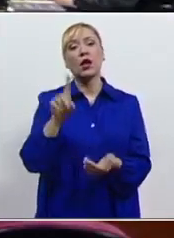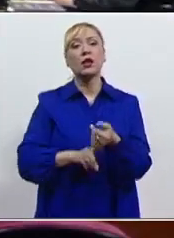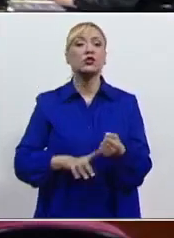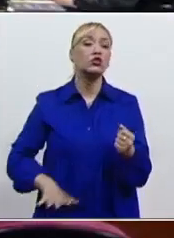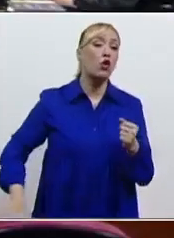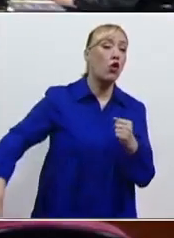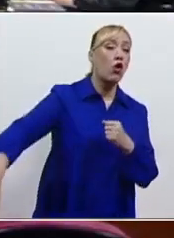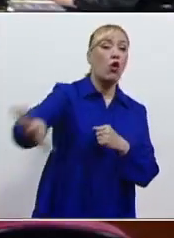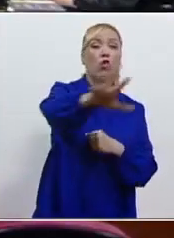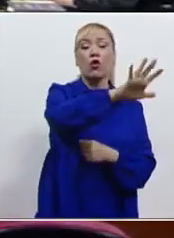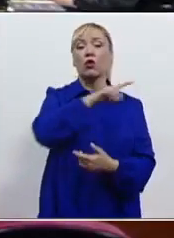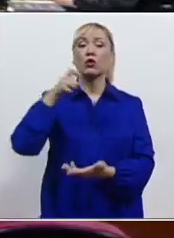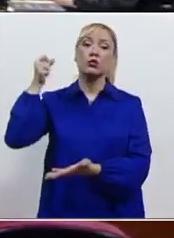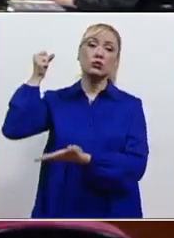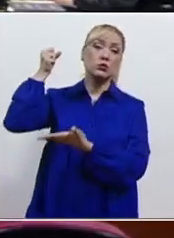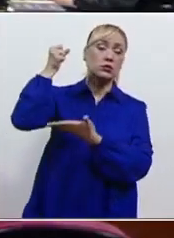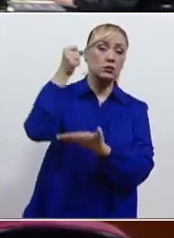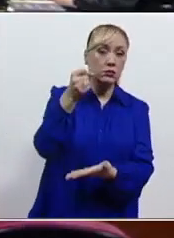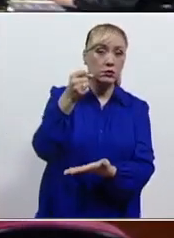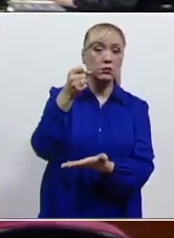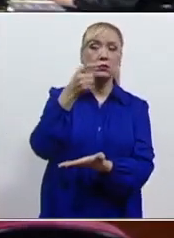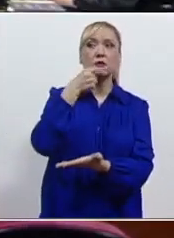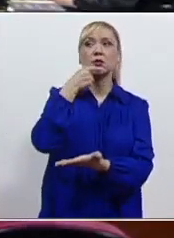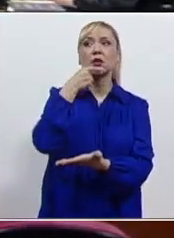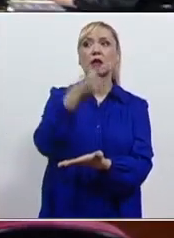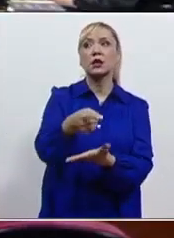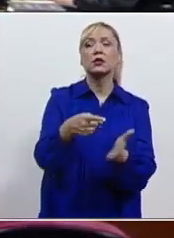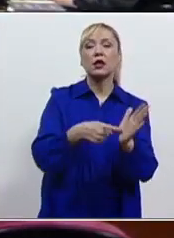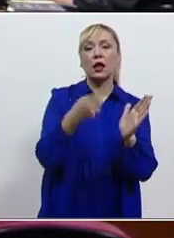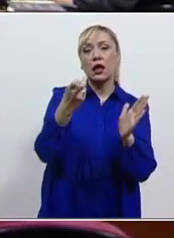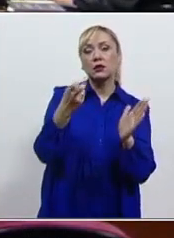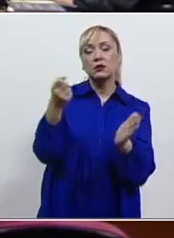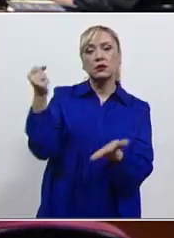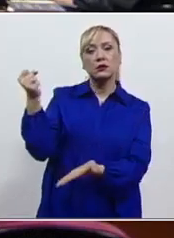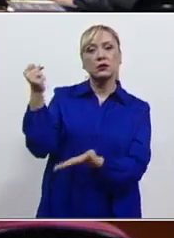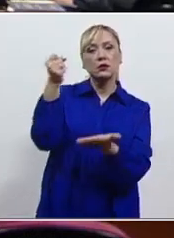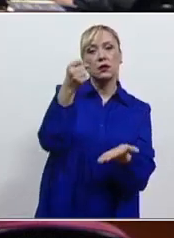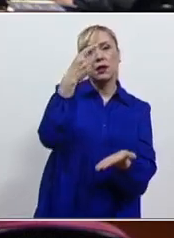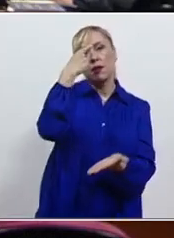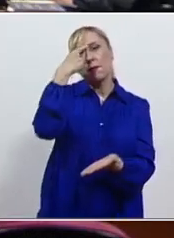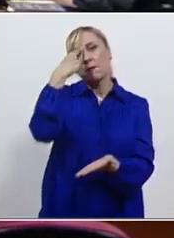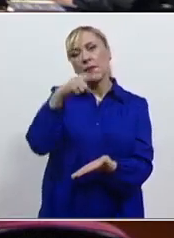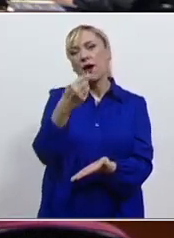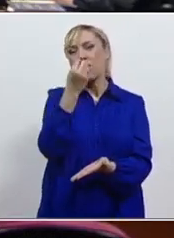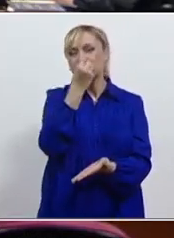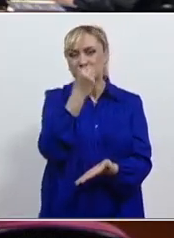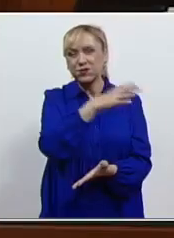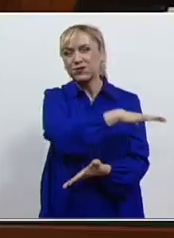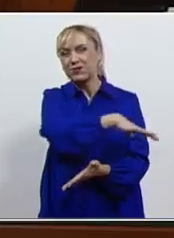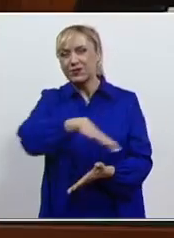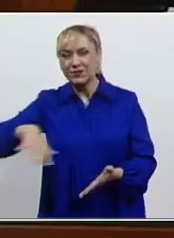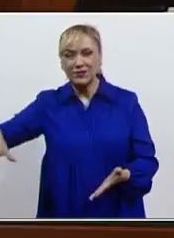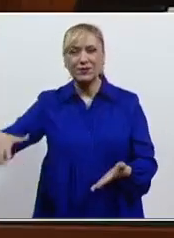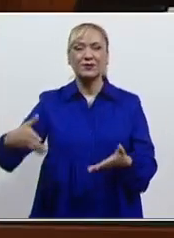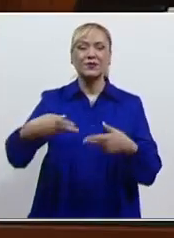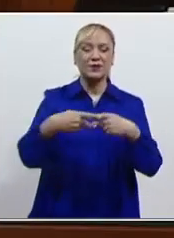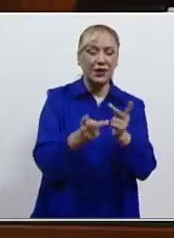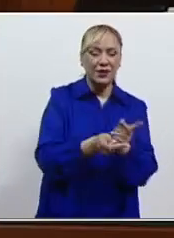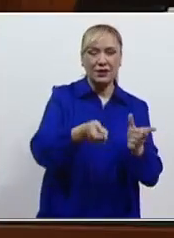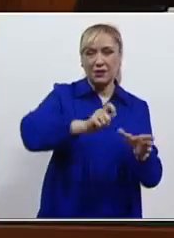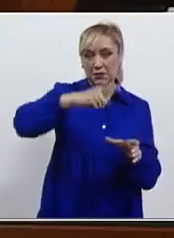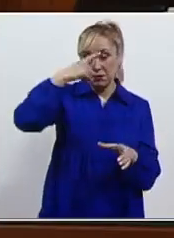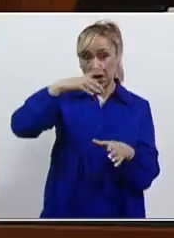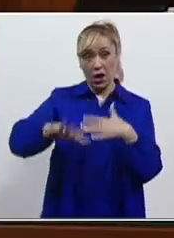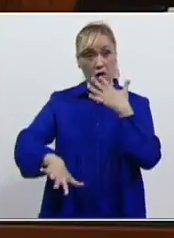total del presupuesto solicitado. Precisa que los recursos asignados al servicio de alimentación en comedores y utensilios no es solo para los